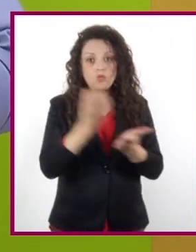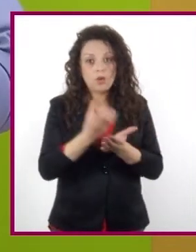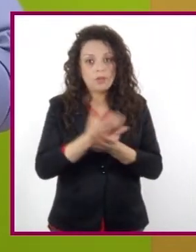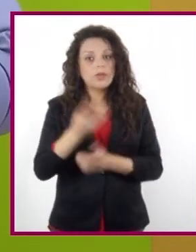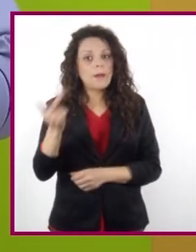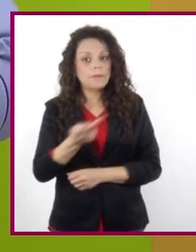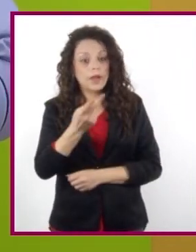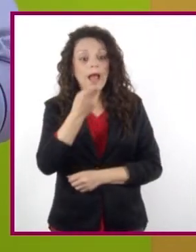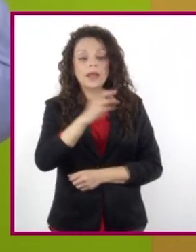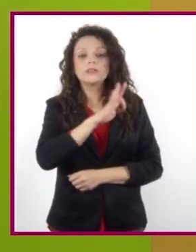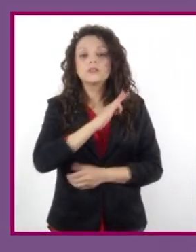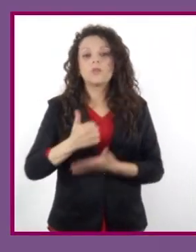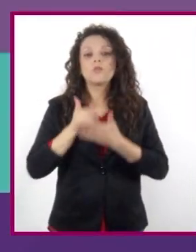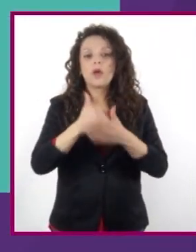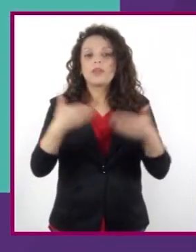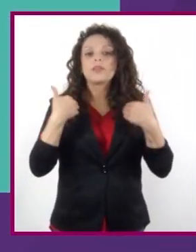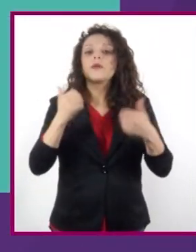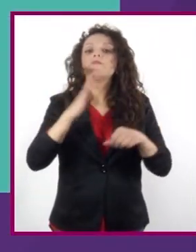ayudarán a entender mejor el tema.